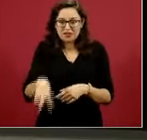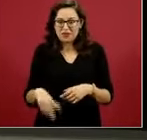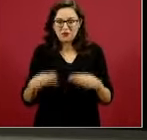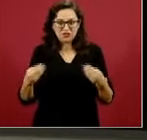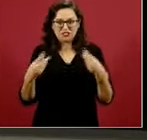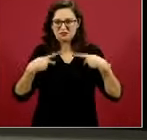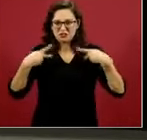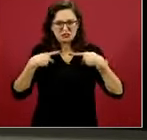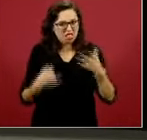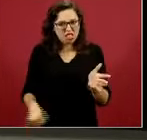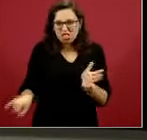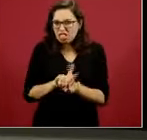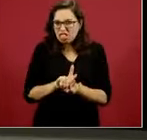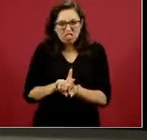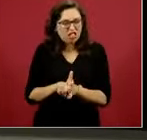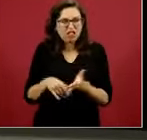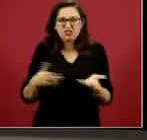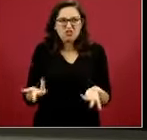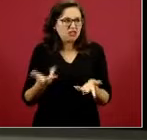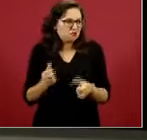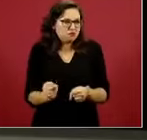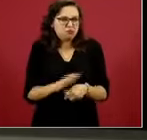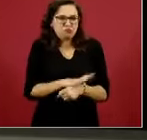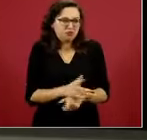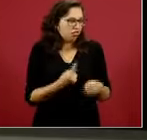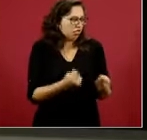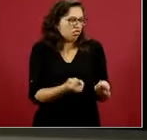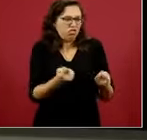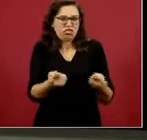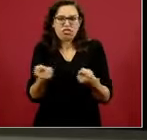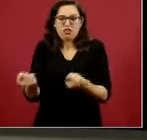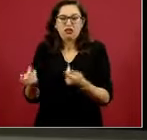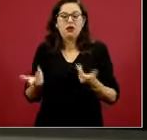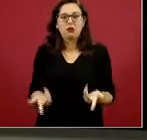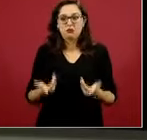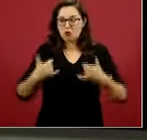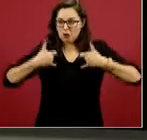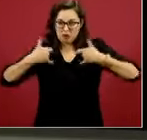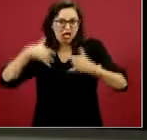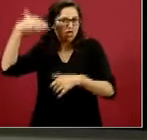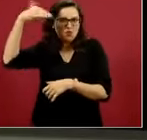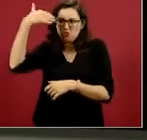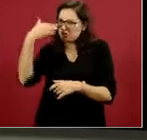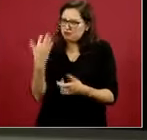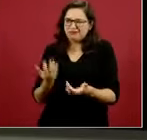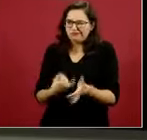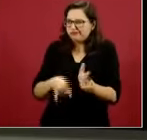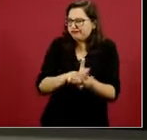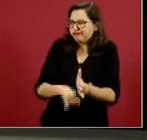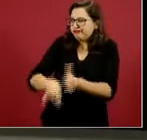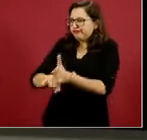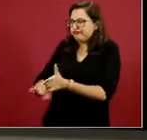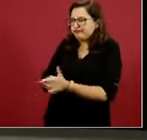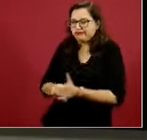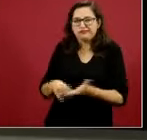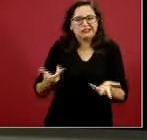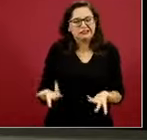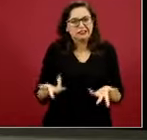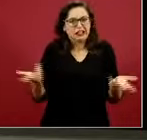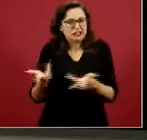otras personas, ¿no? Tanto de edades mayores como más jóvenes. Entonces, no siempre está esto relacionado con una